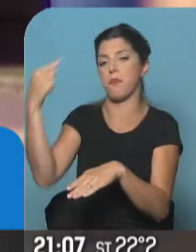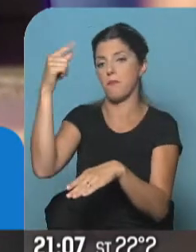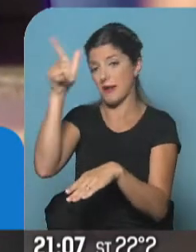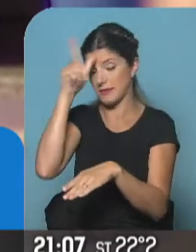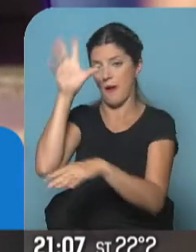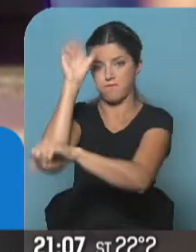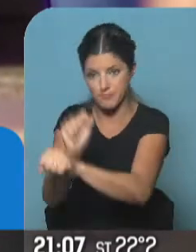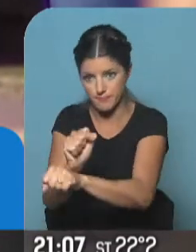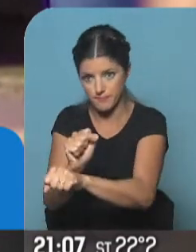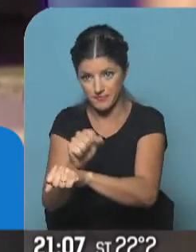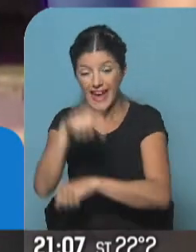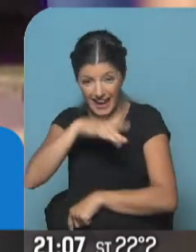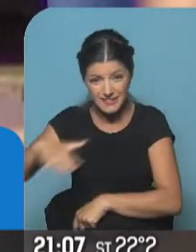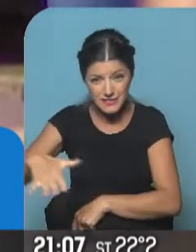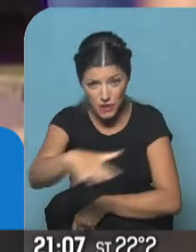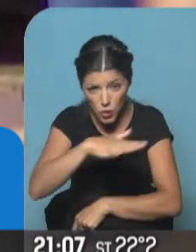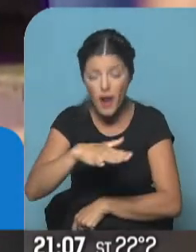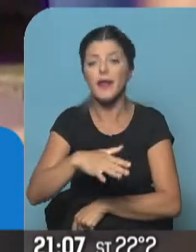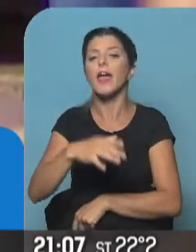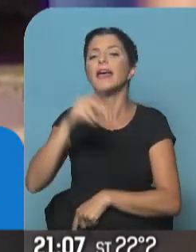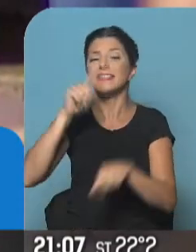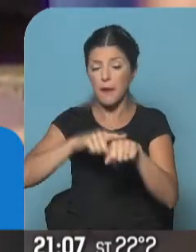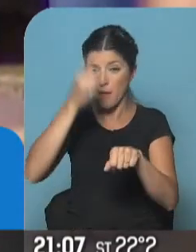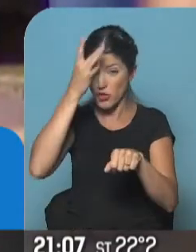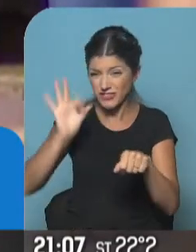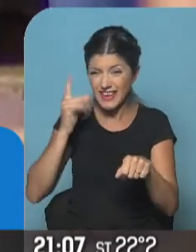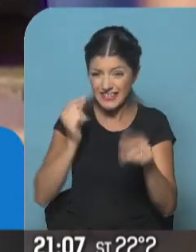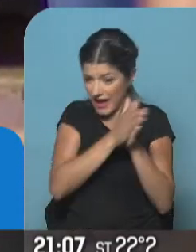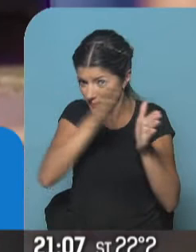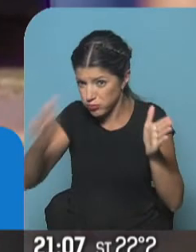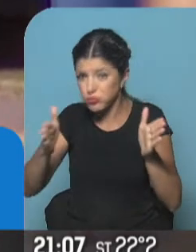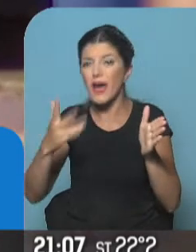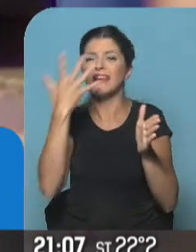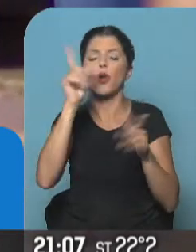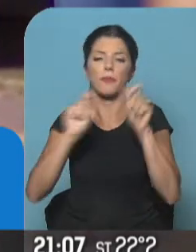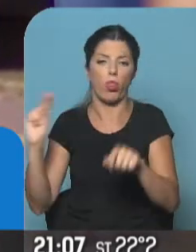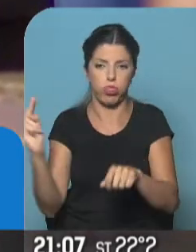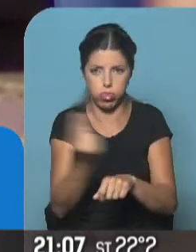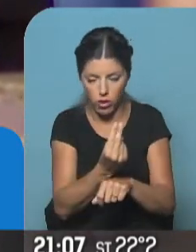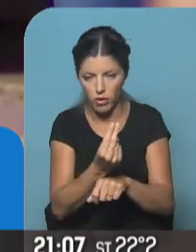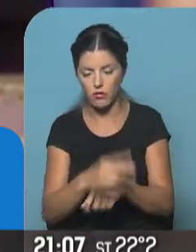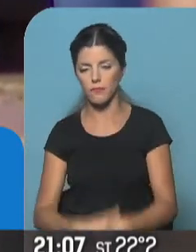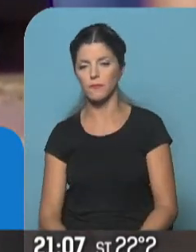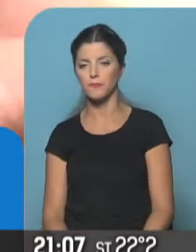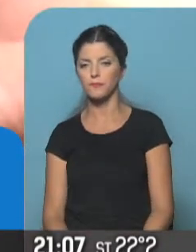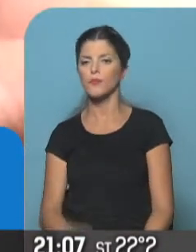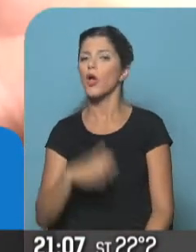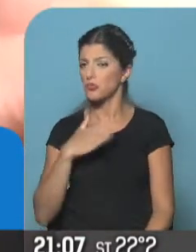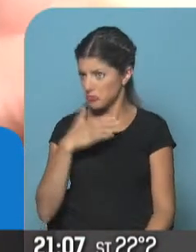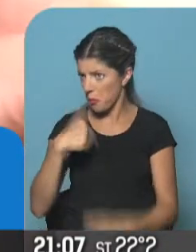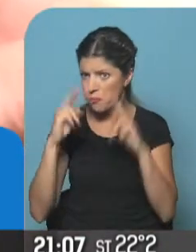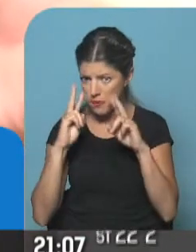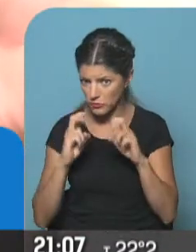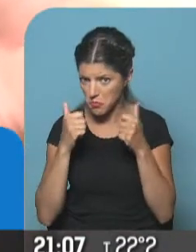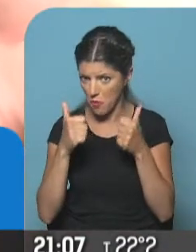hubo 5 crímenes. Estamos bien con la investigación, estamos bien encaminados. En las próximas horas le vamos a dar muchos